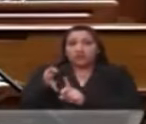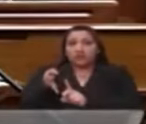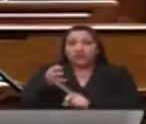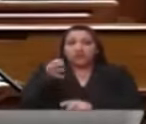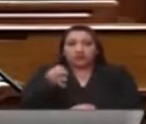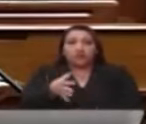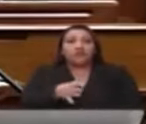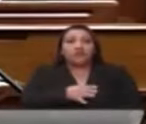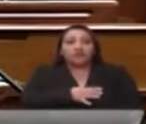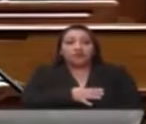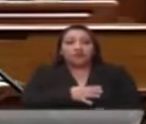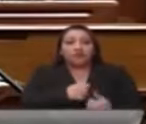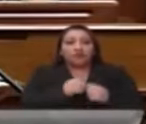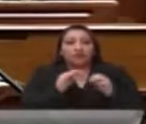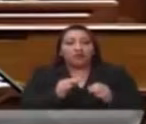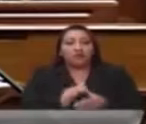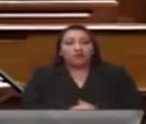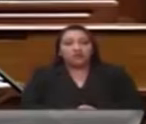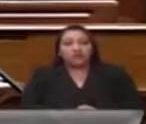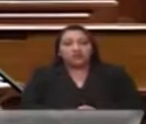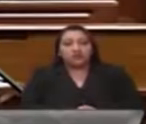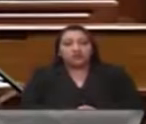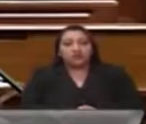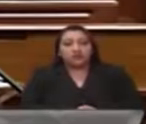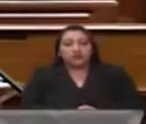y honestos con el mismo rasero.